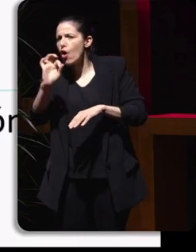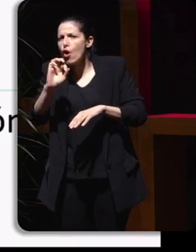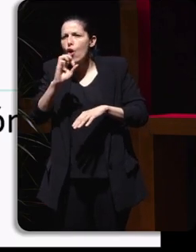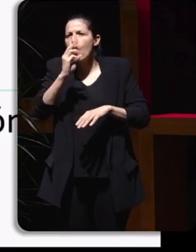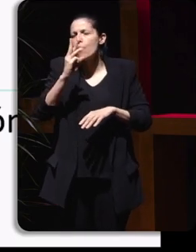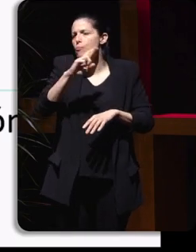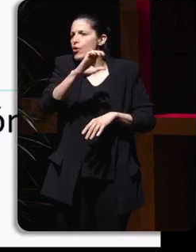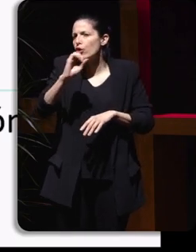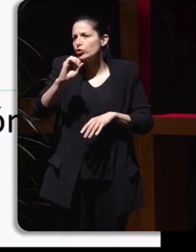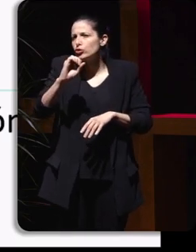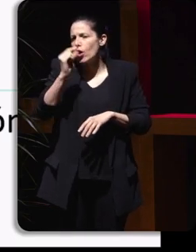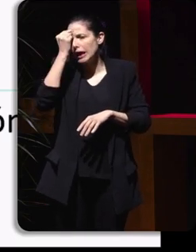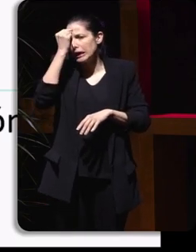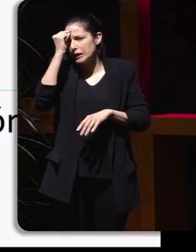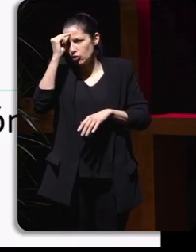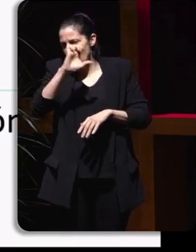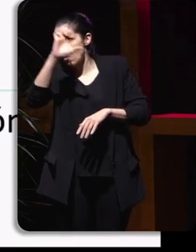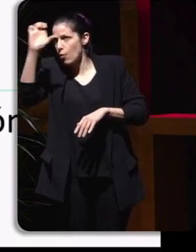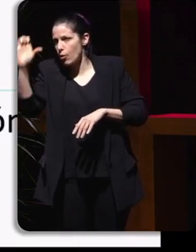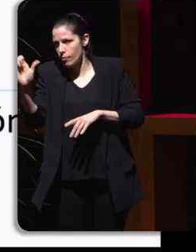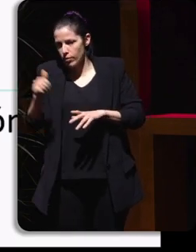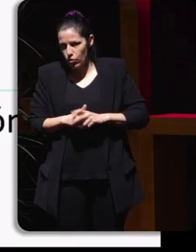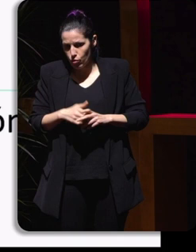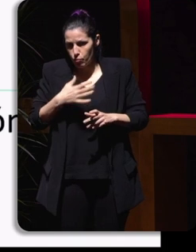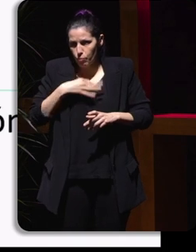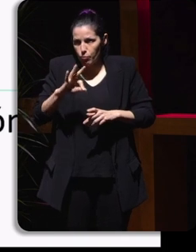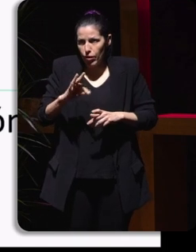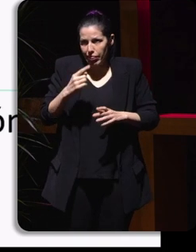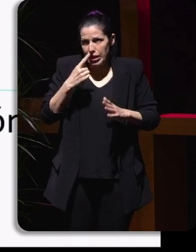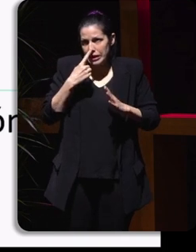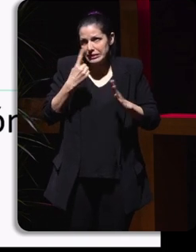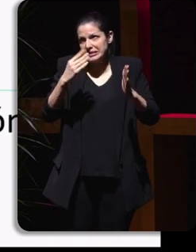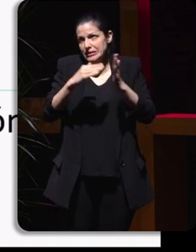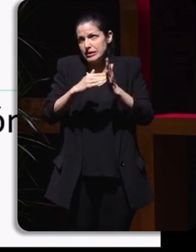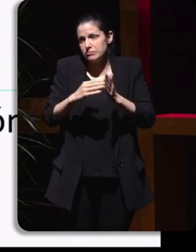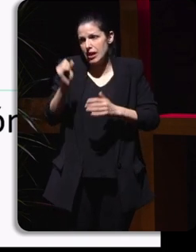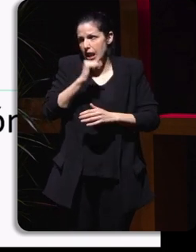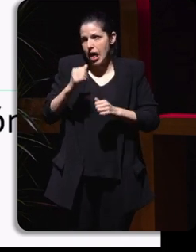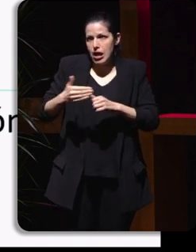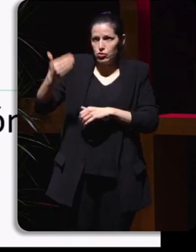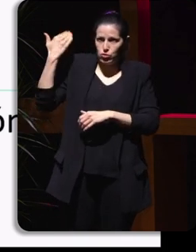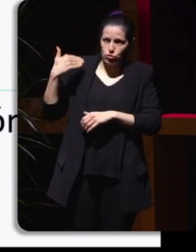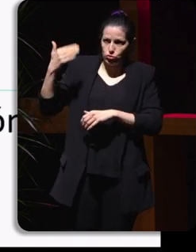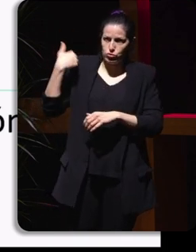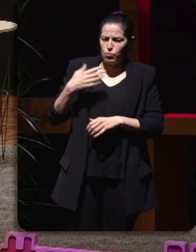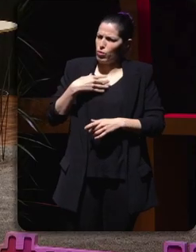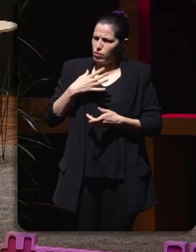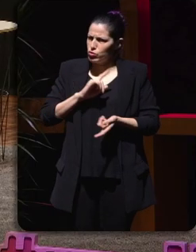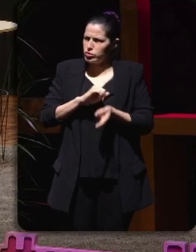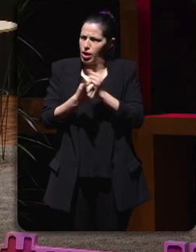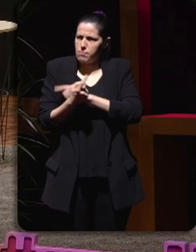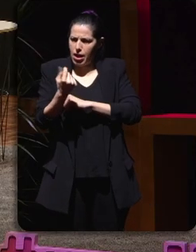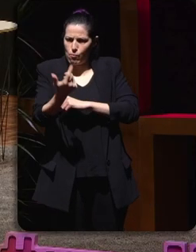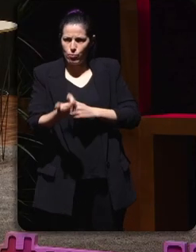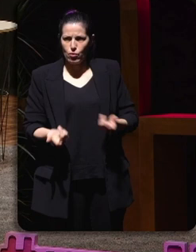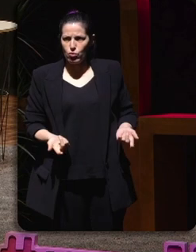europeo que hace más de 6000 años dice Bueno pero igual teníamos derecho a cambiar un poquito no tenemos que seguir con el protoindo europeo y Tenemos que